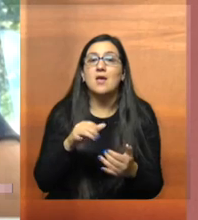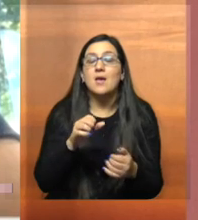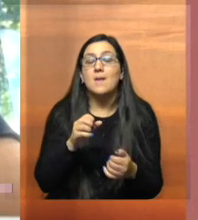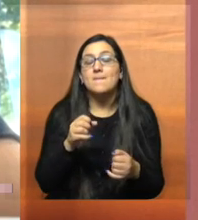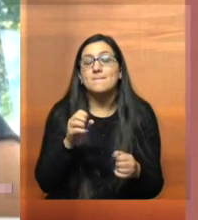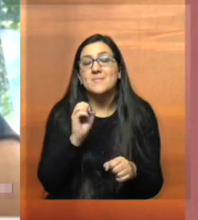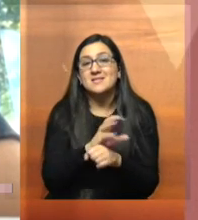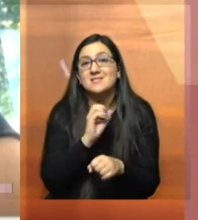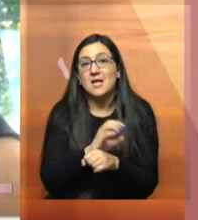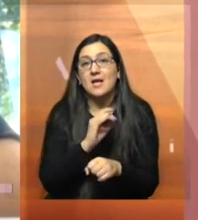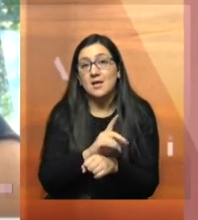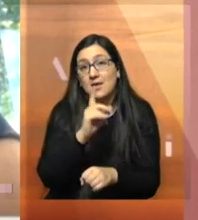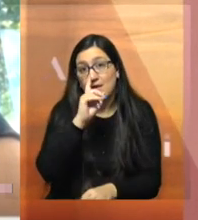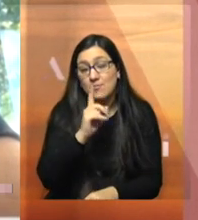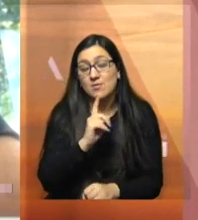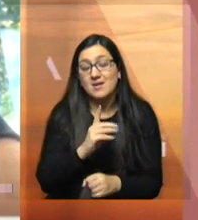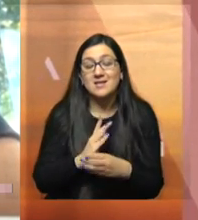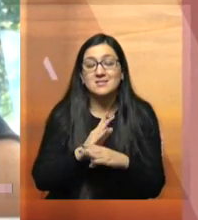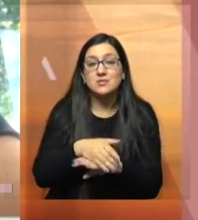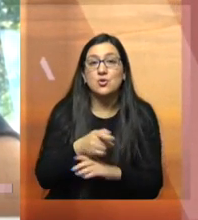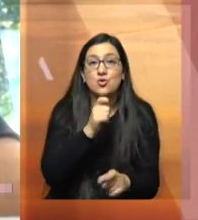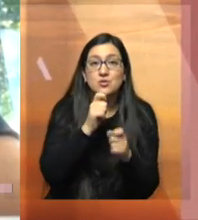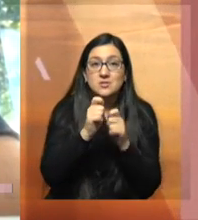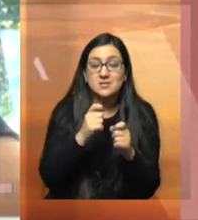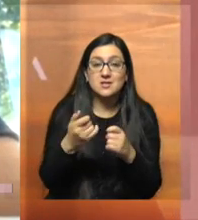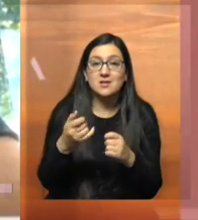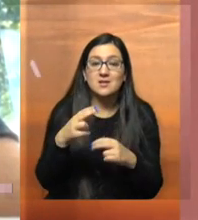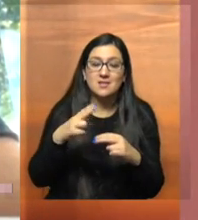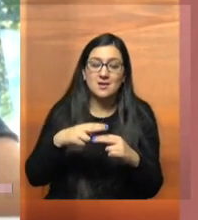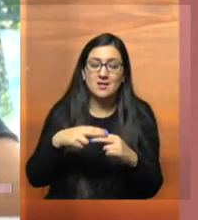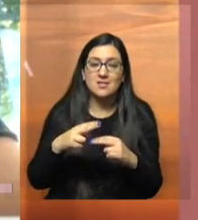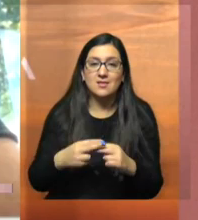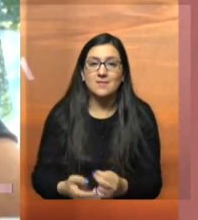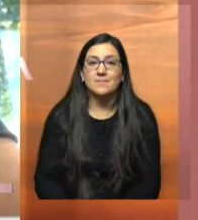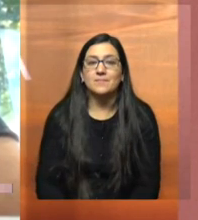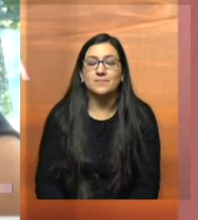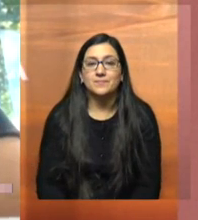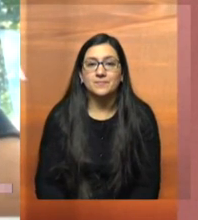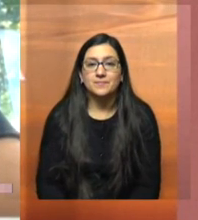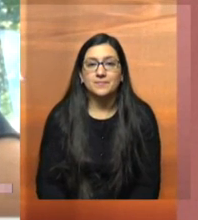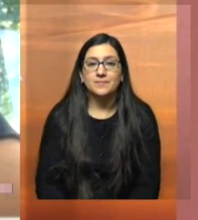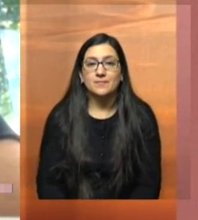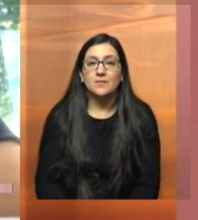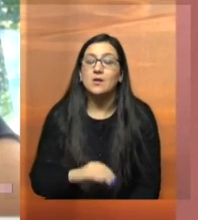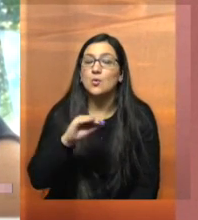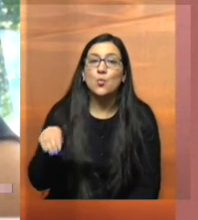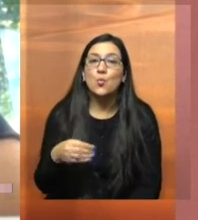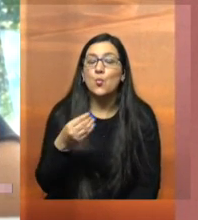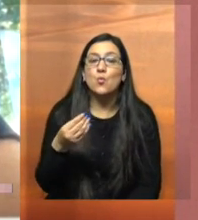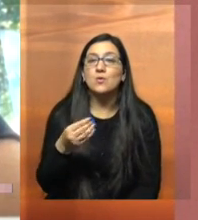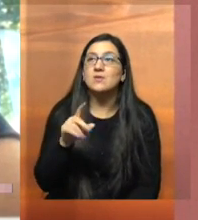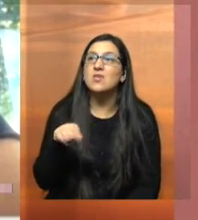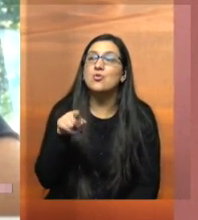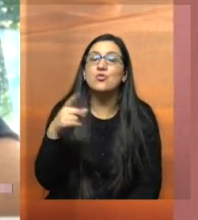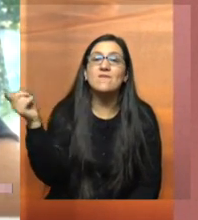y acceso a noticias en Internet, o sea, las plataformas con las que las personas acceden a buscar noticias y cuáles son las fuentes de esas